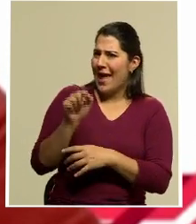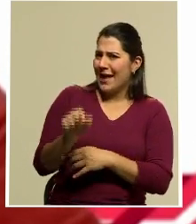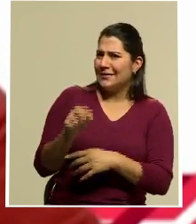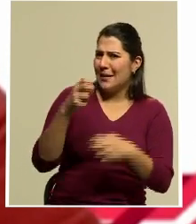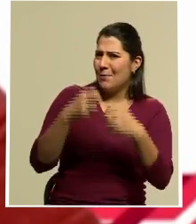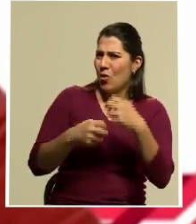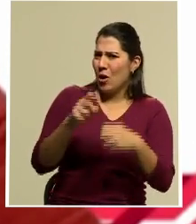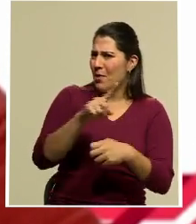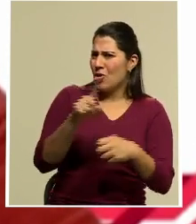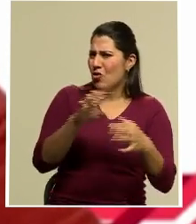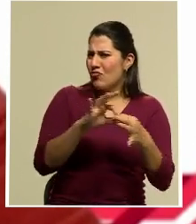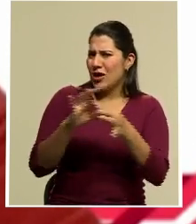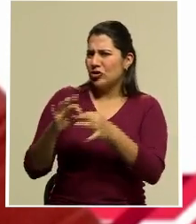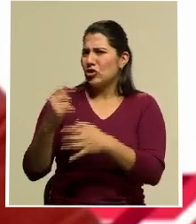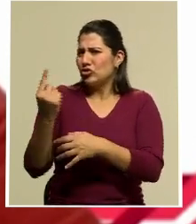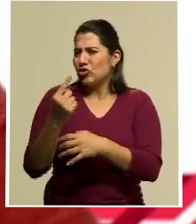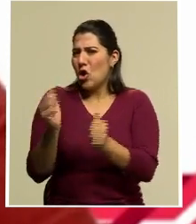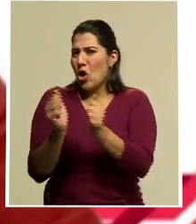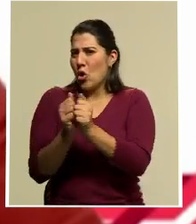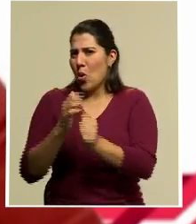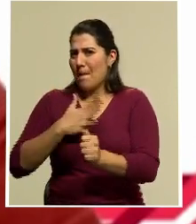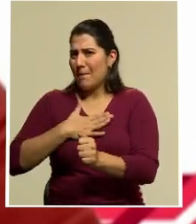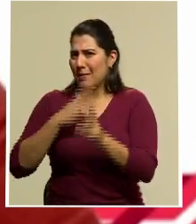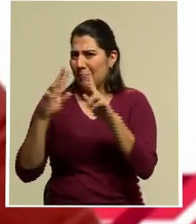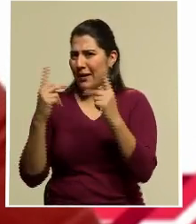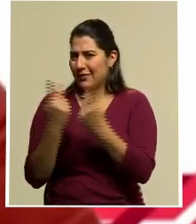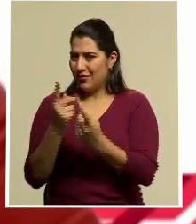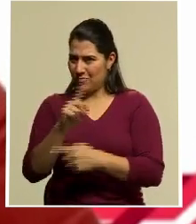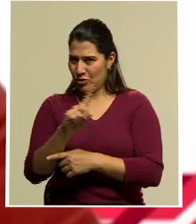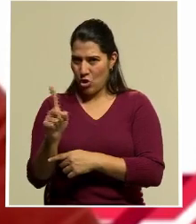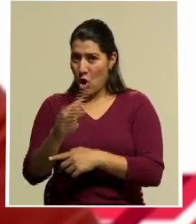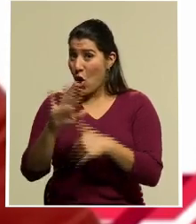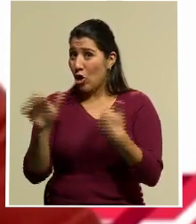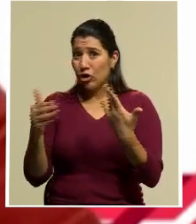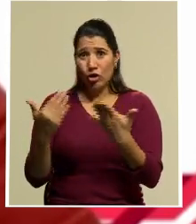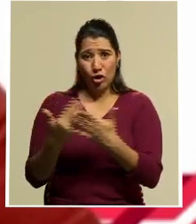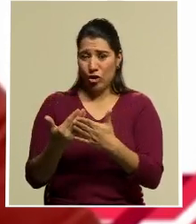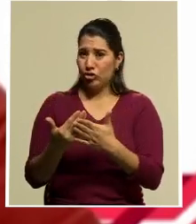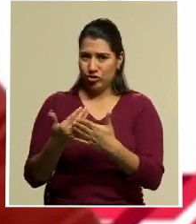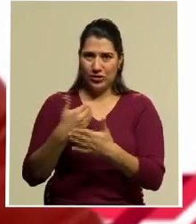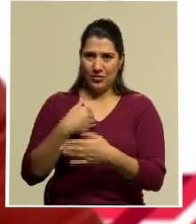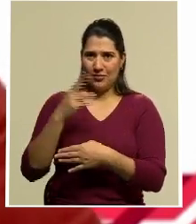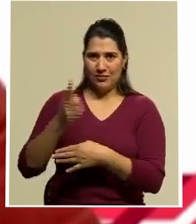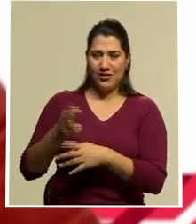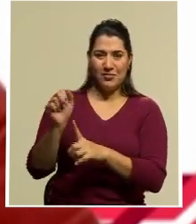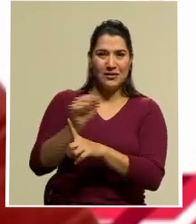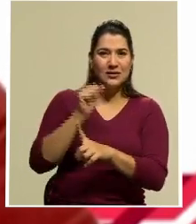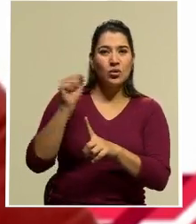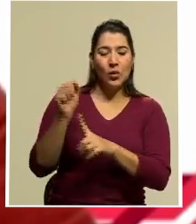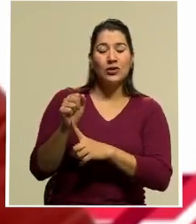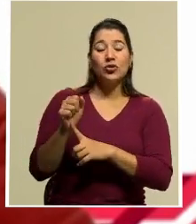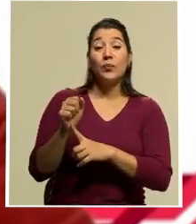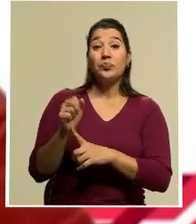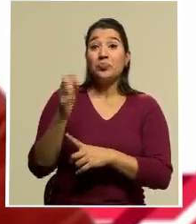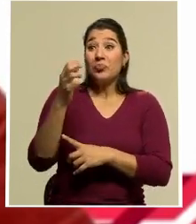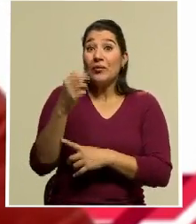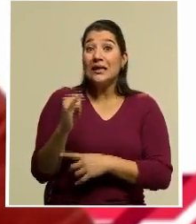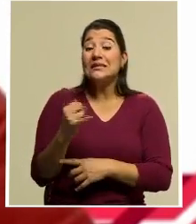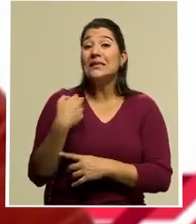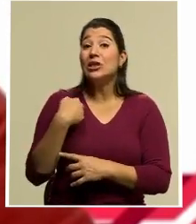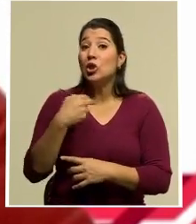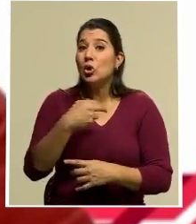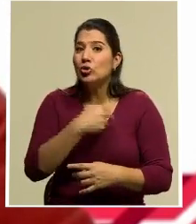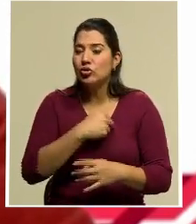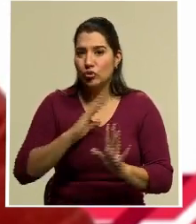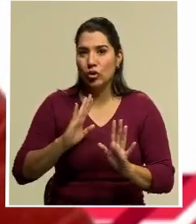ver con una sola agrupación política. Inclusive si ampliamos los hechos que